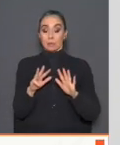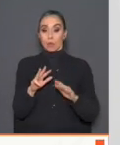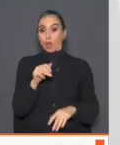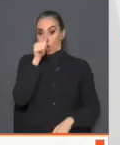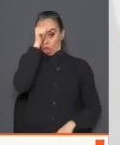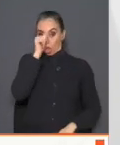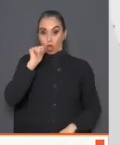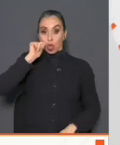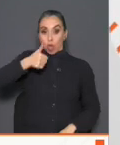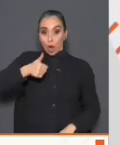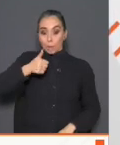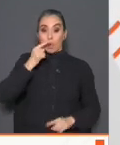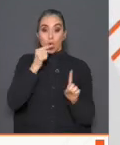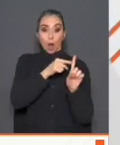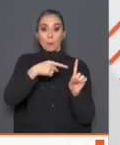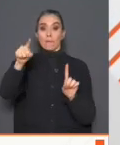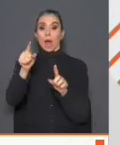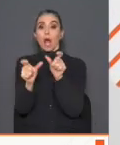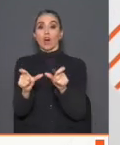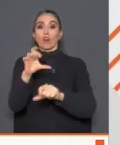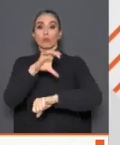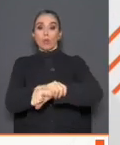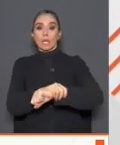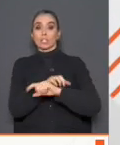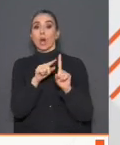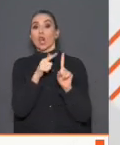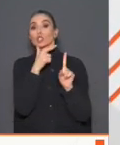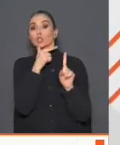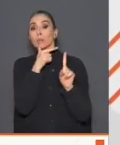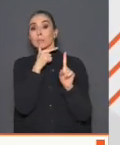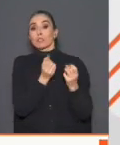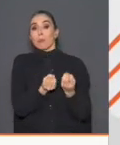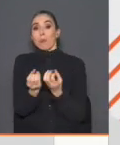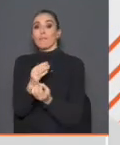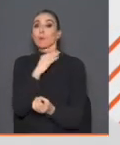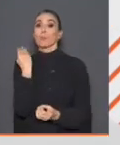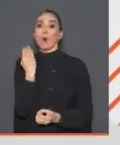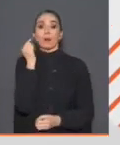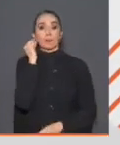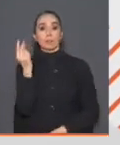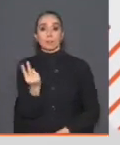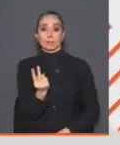se realizará su control de detención como sospechoso de la muerte de Jessica y Valentina.